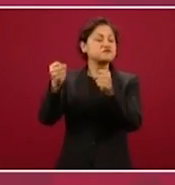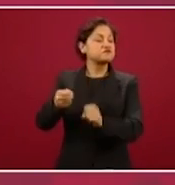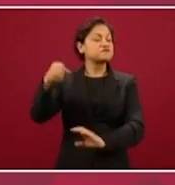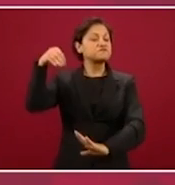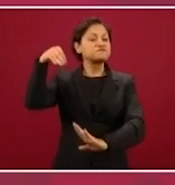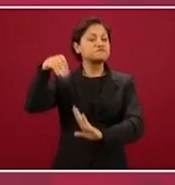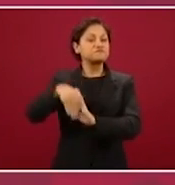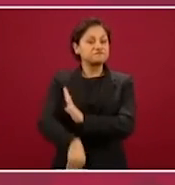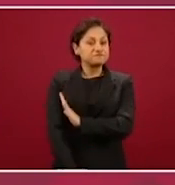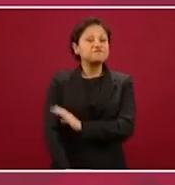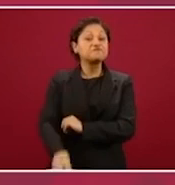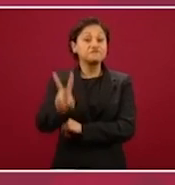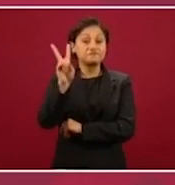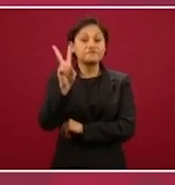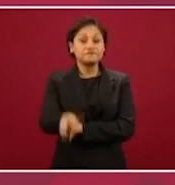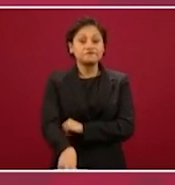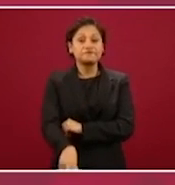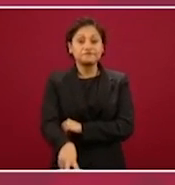en tiraje.